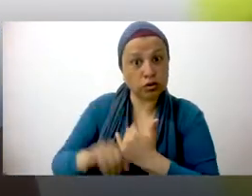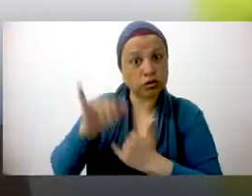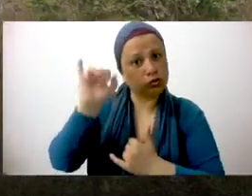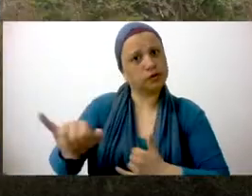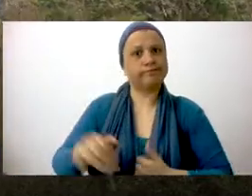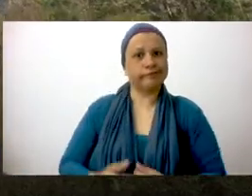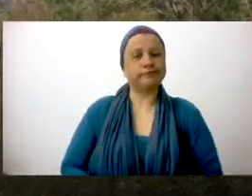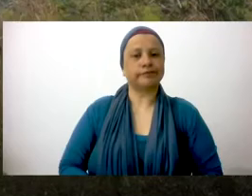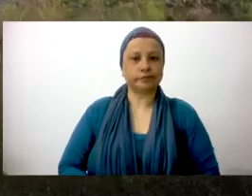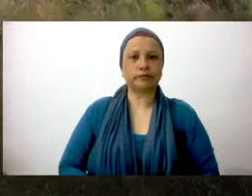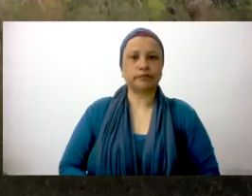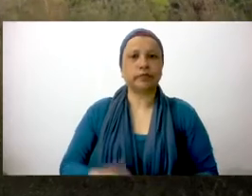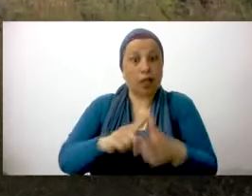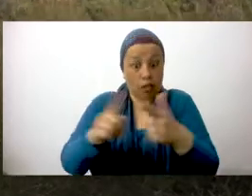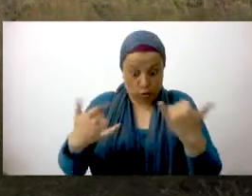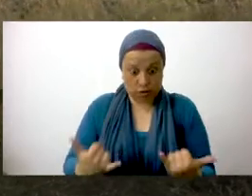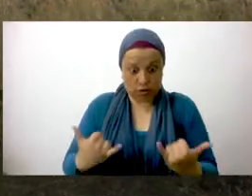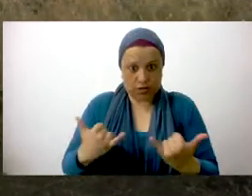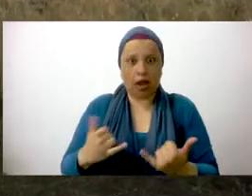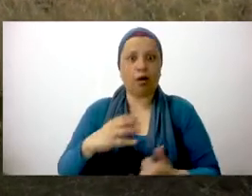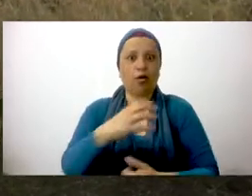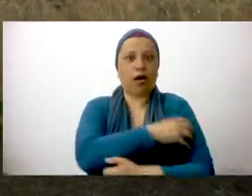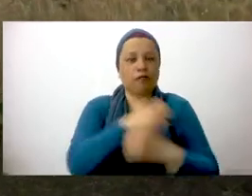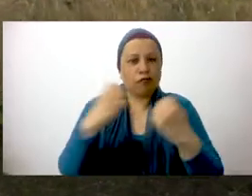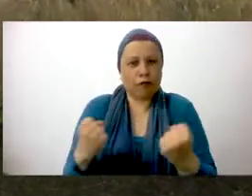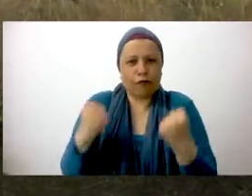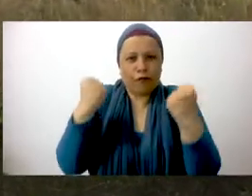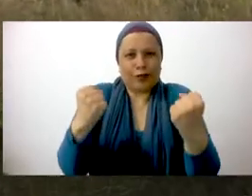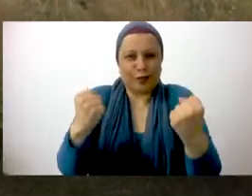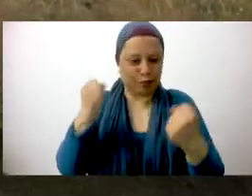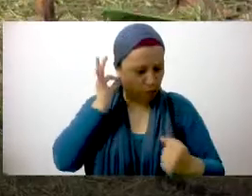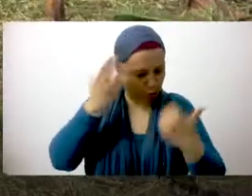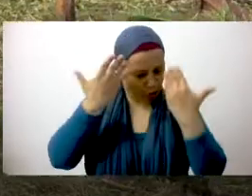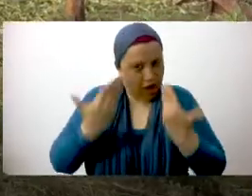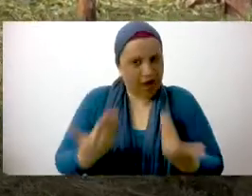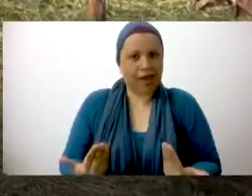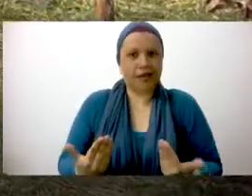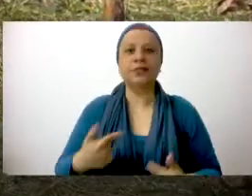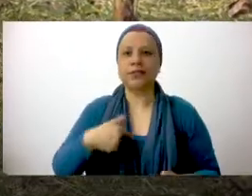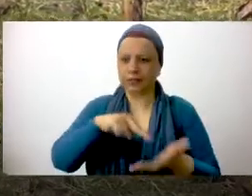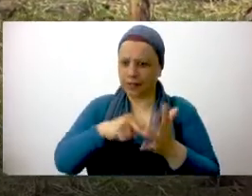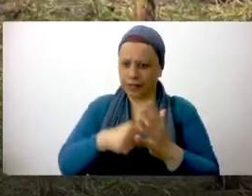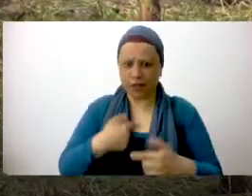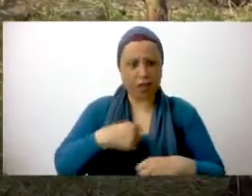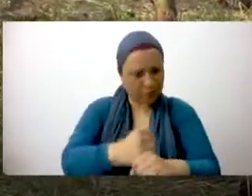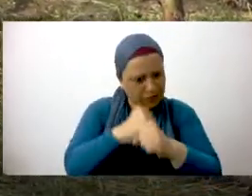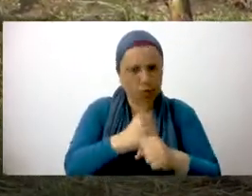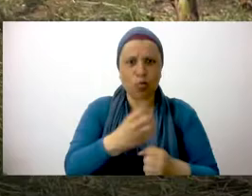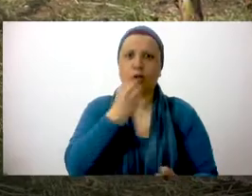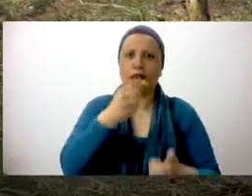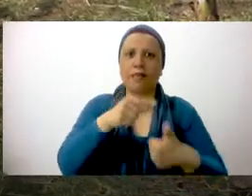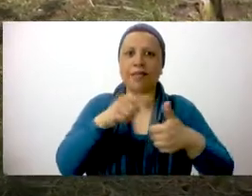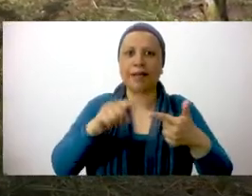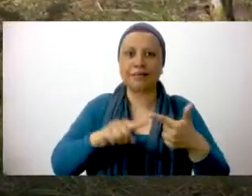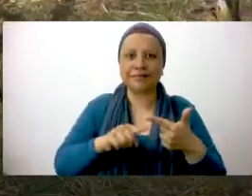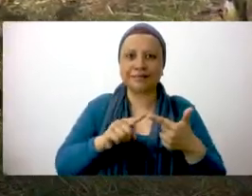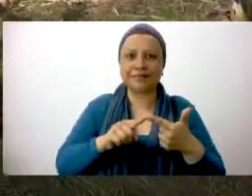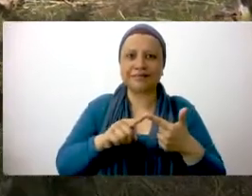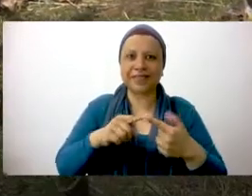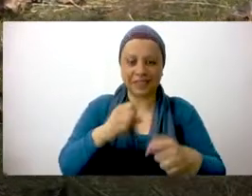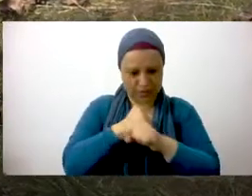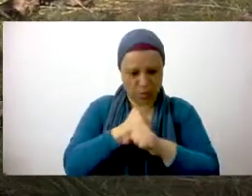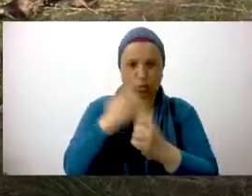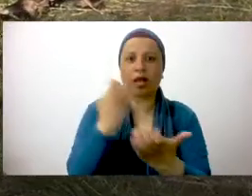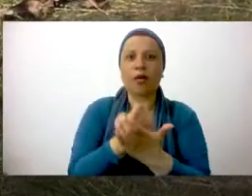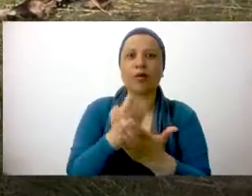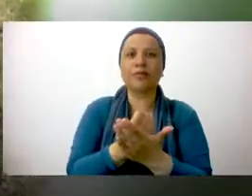habíamos participado en proyectos acá, y eso viene a fortalecernos como mujer, de garantizar la